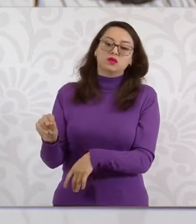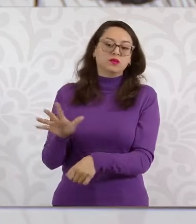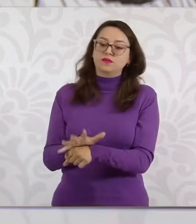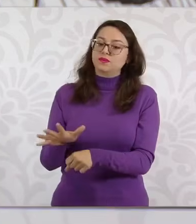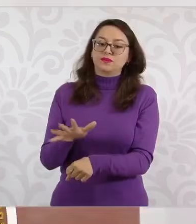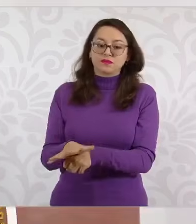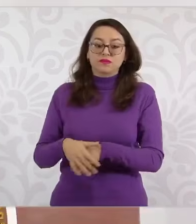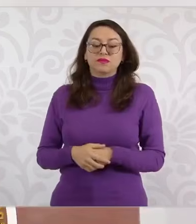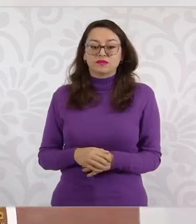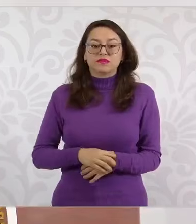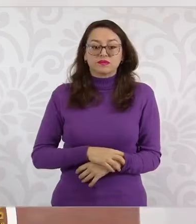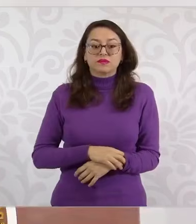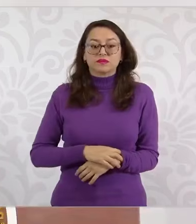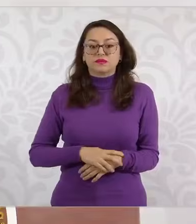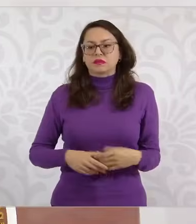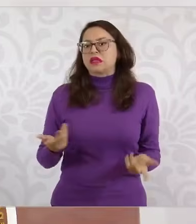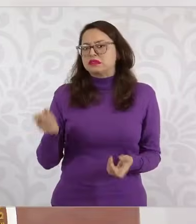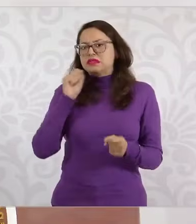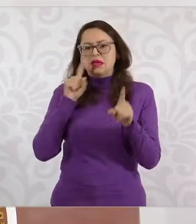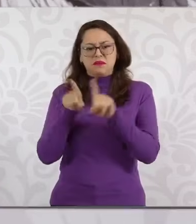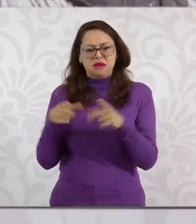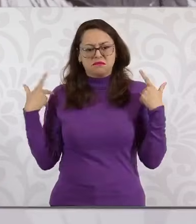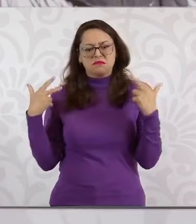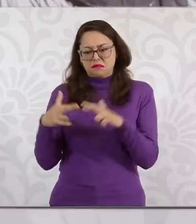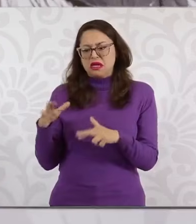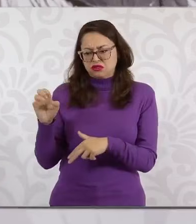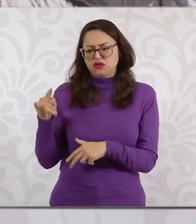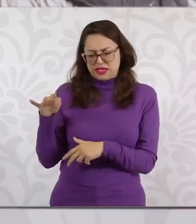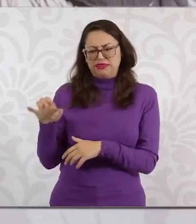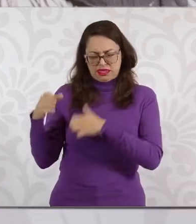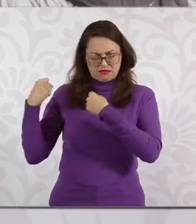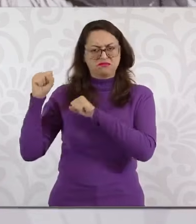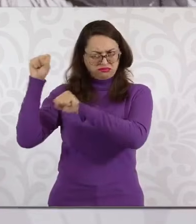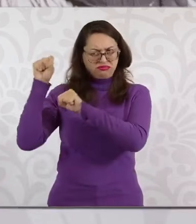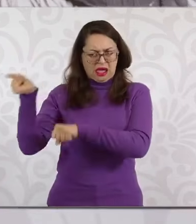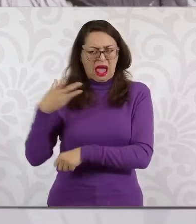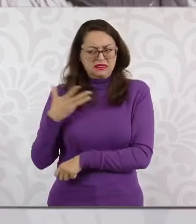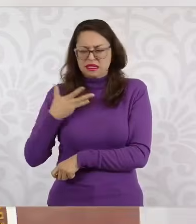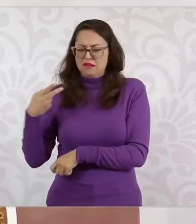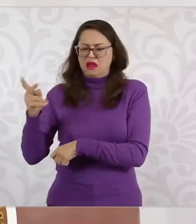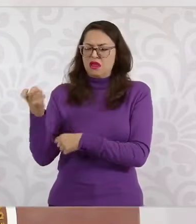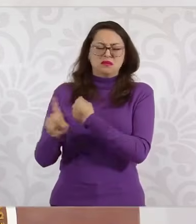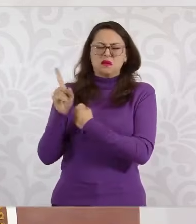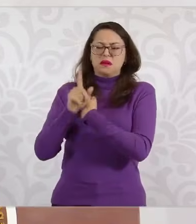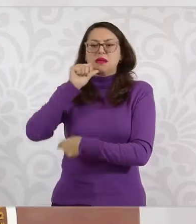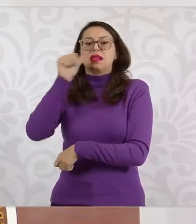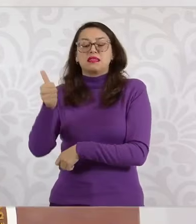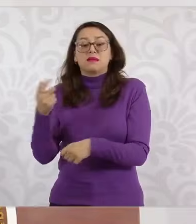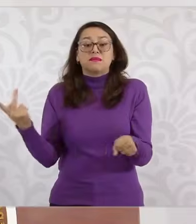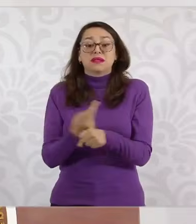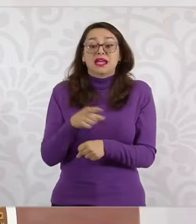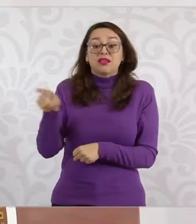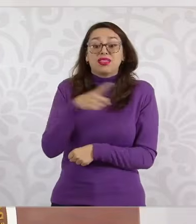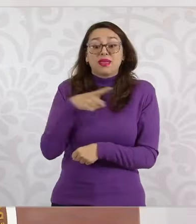hablamos, es cierto que llegaron los maestros de la CENTE, pero pues eso no tiene problema. Hablamos con ellos y ya. No, tenían que haber